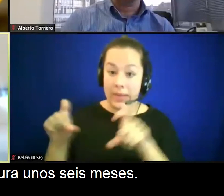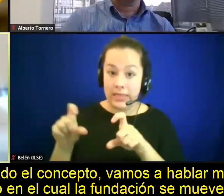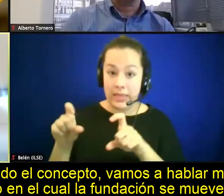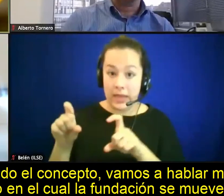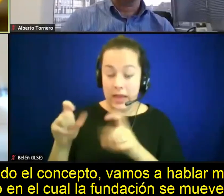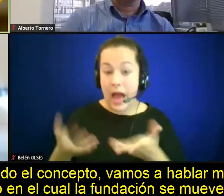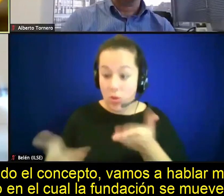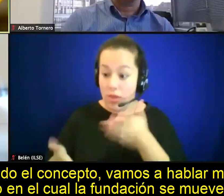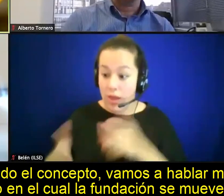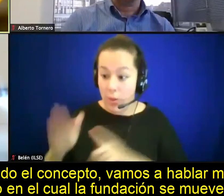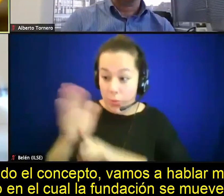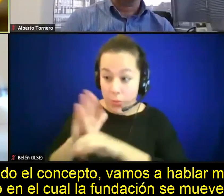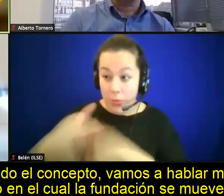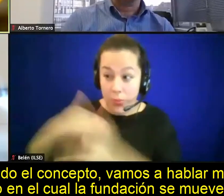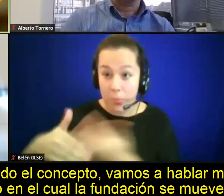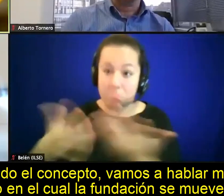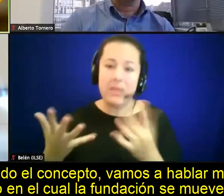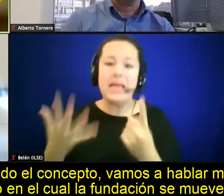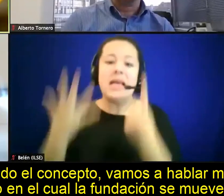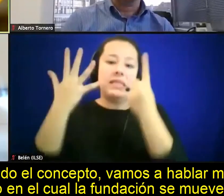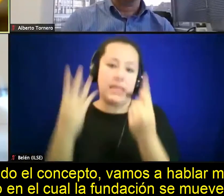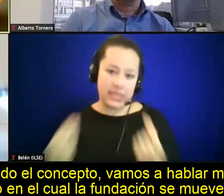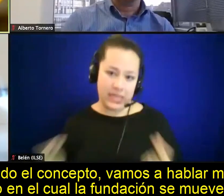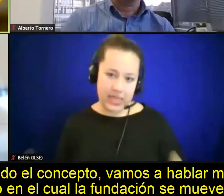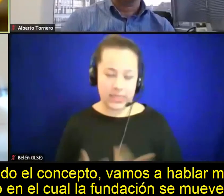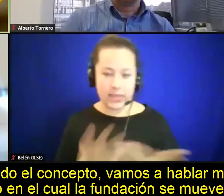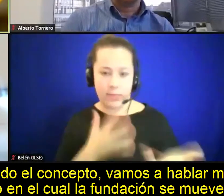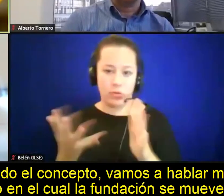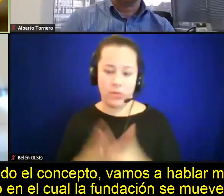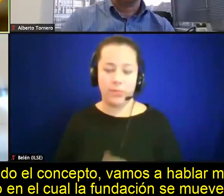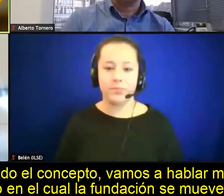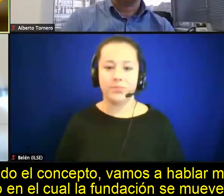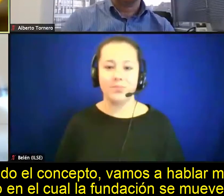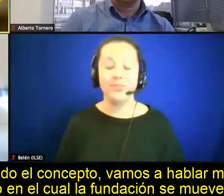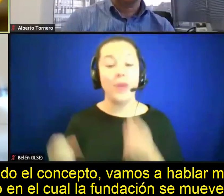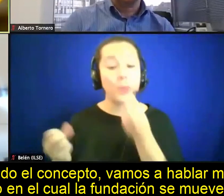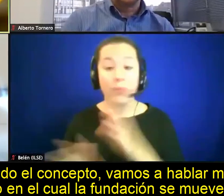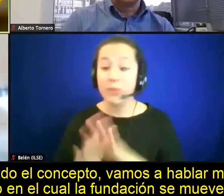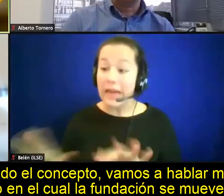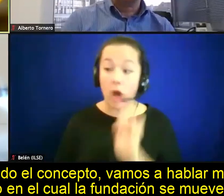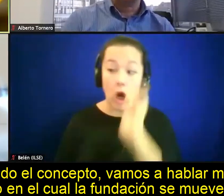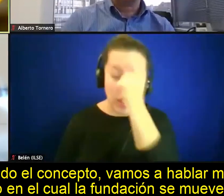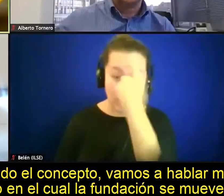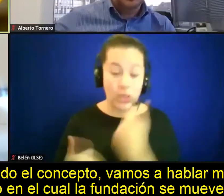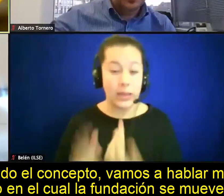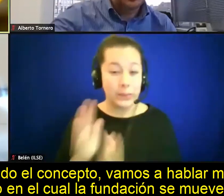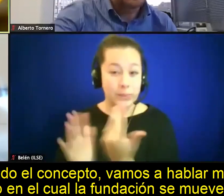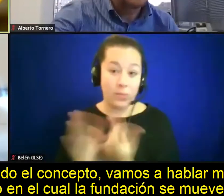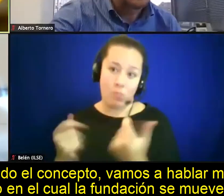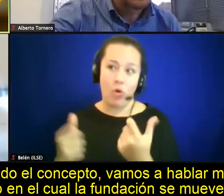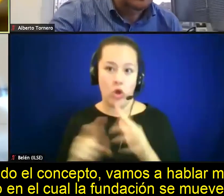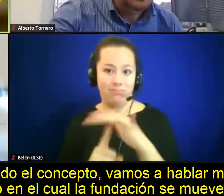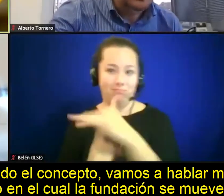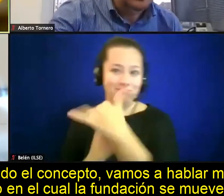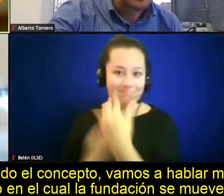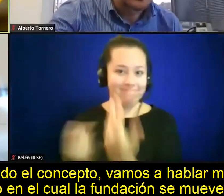Muy bien. Bueno, pues enmarcado el concepto, vamos a hablar más concretamente sobre